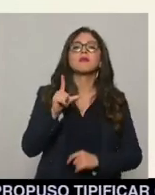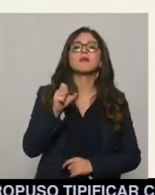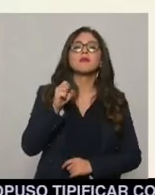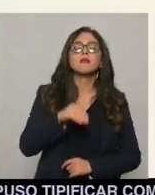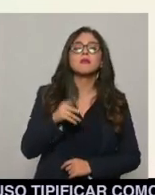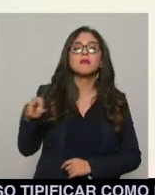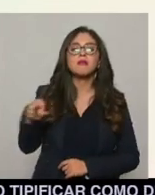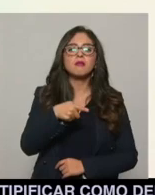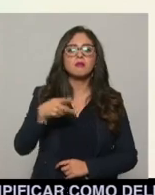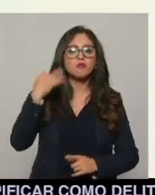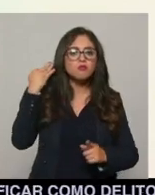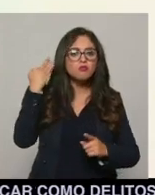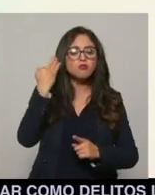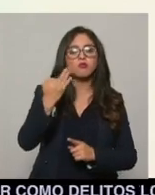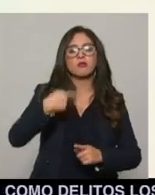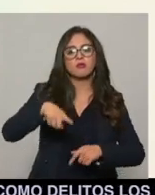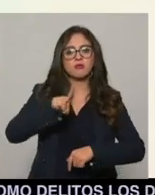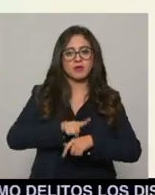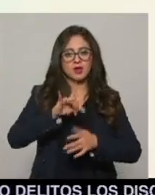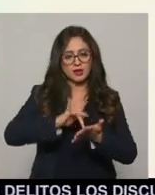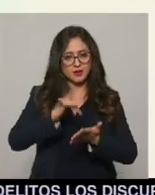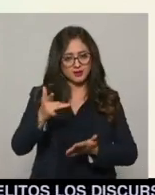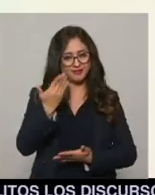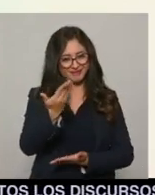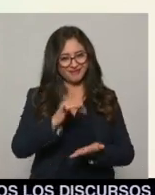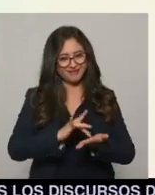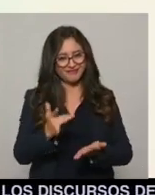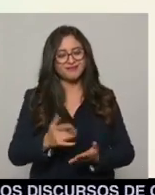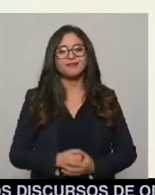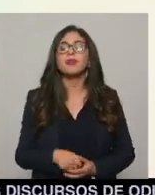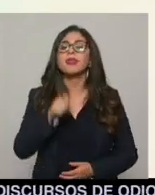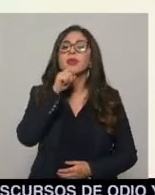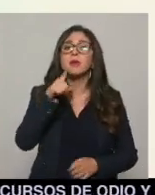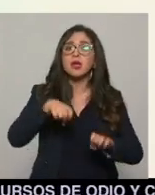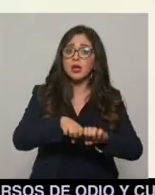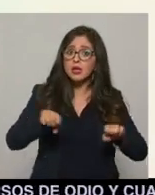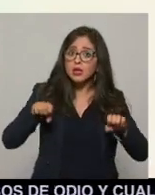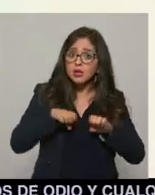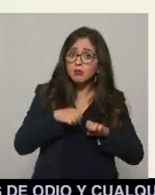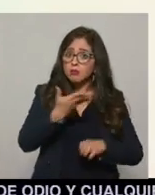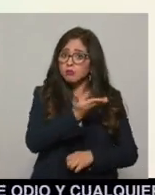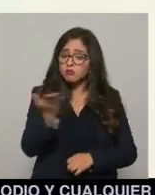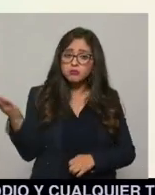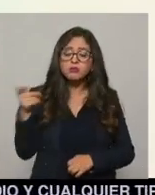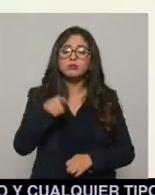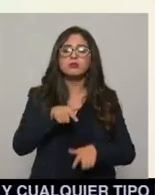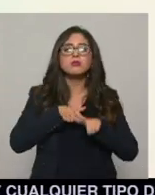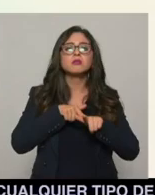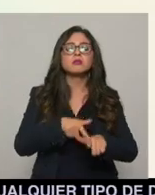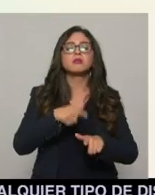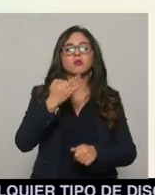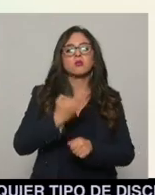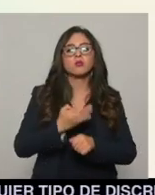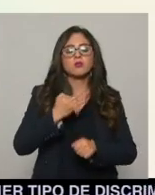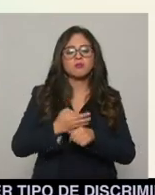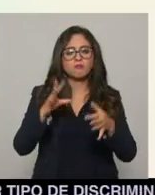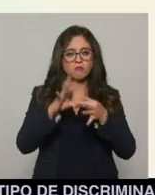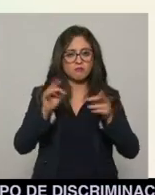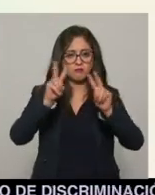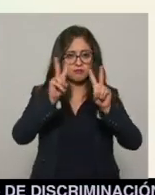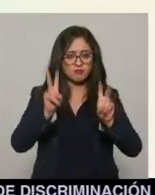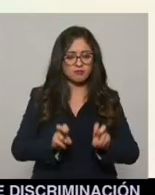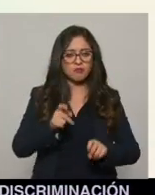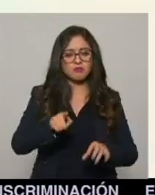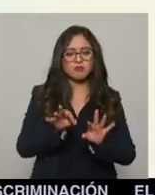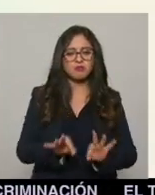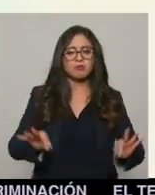estado acompañando a lo largo de estos días. Muchas gracias a ellas. Y a nombre de todo el equipo, le doy las gracias a usted por permanecer aquí conmigo en los temas que a usted y a mí